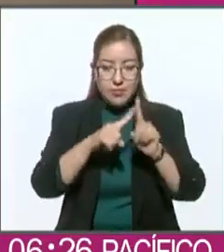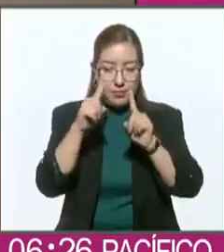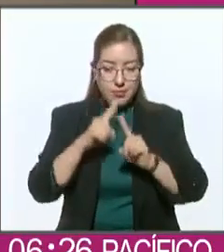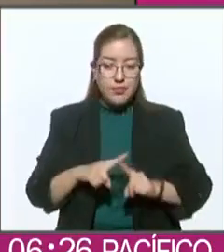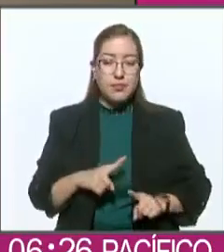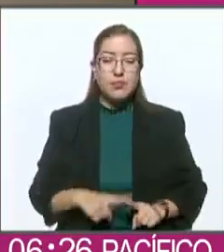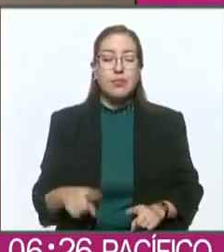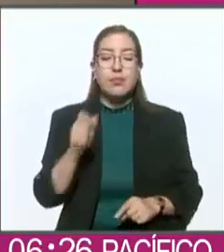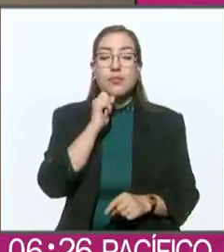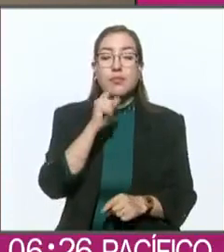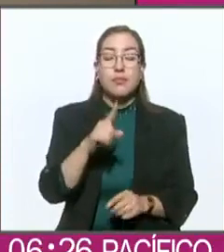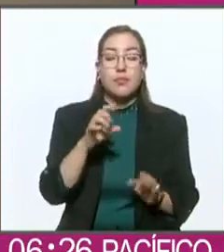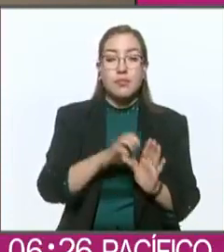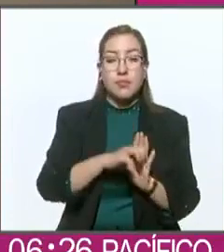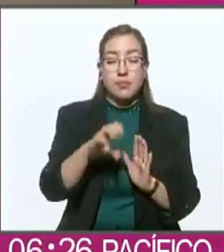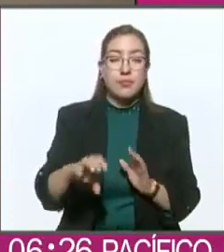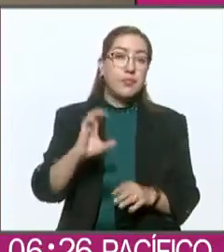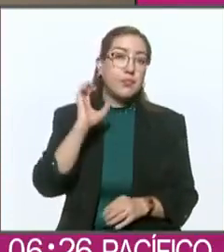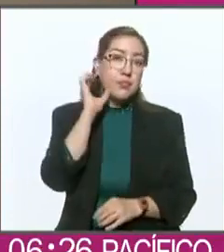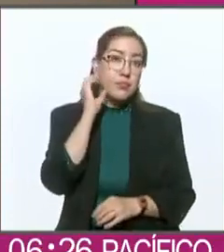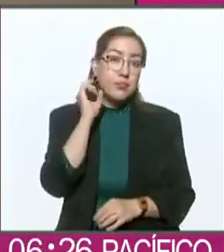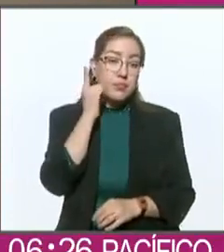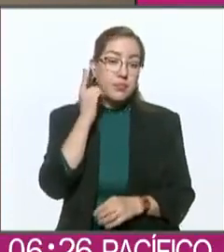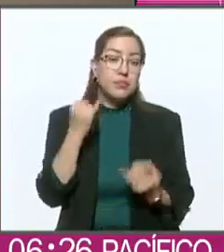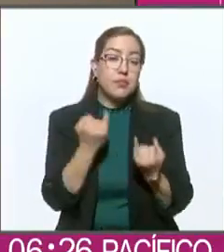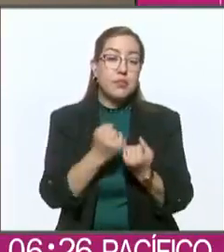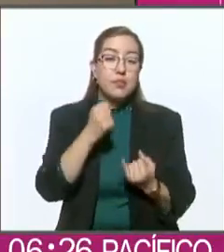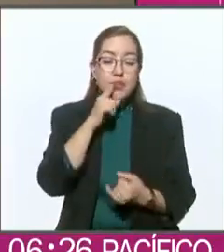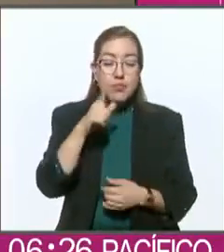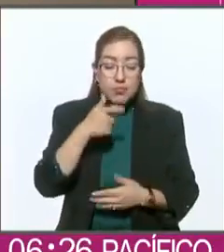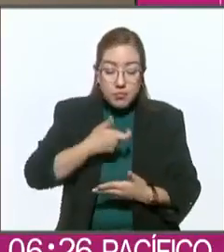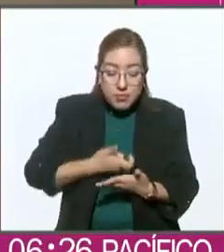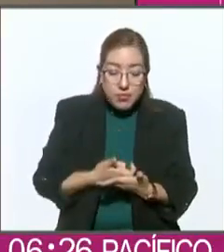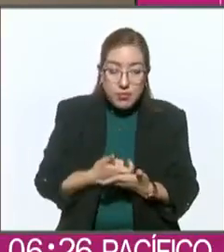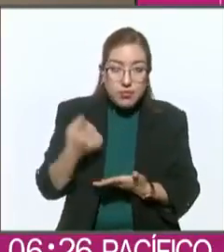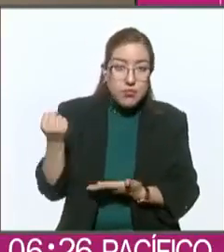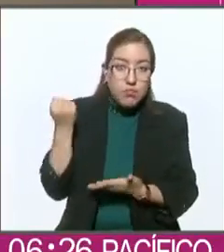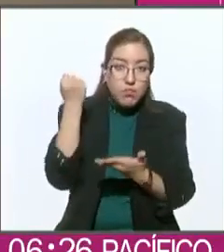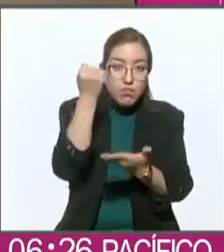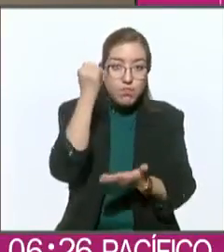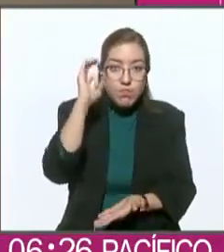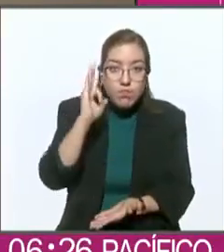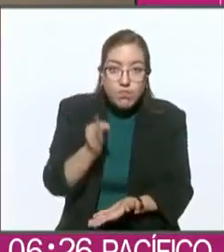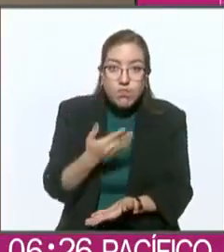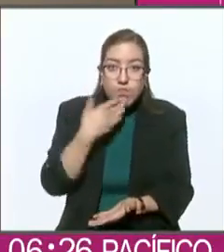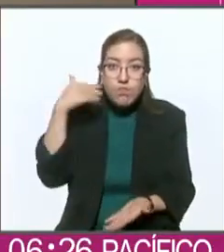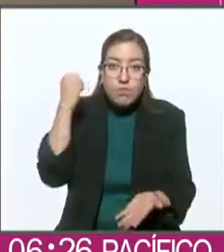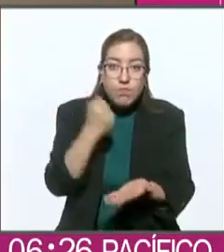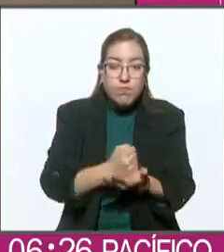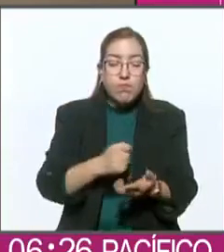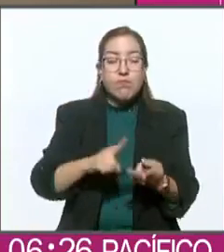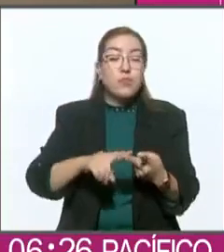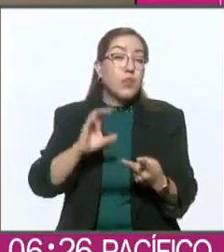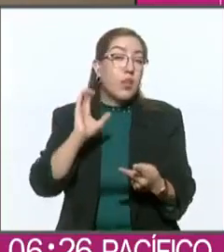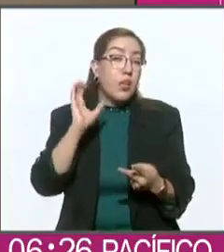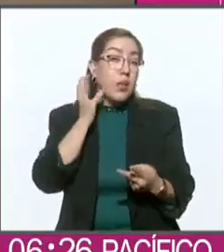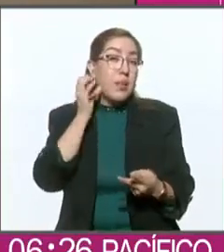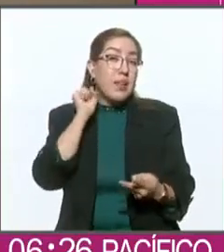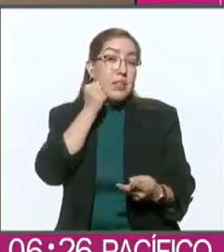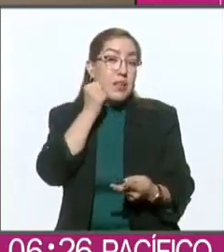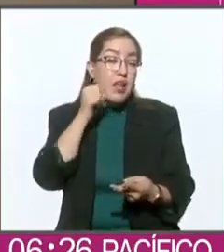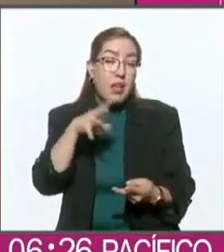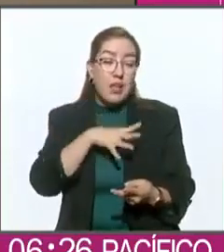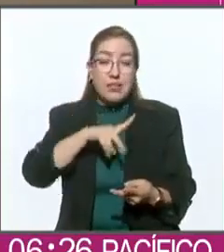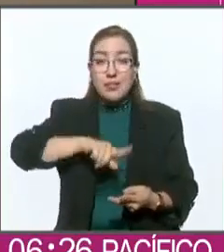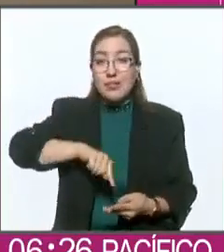incluidos en el caso de la Cámara de Diputados, la aprobación del presupuesto, en el caso de la Cámara de Senadores,